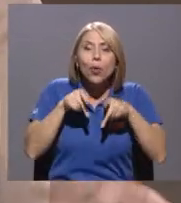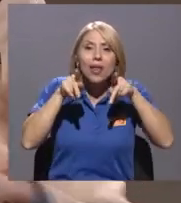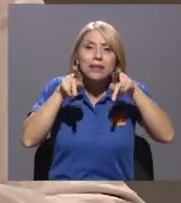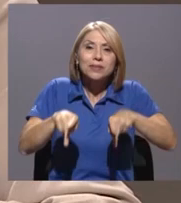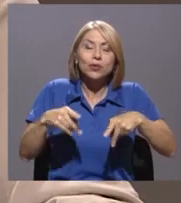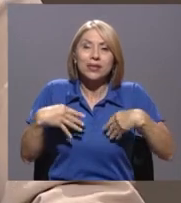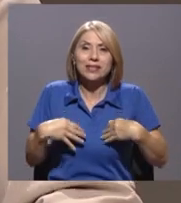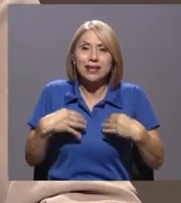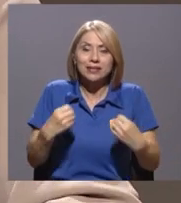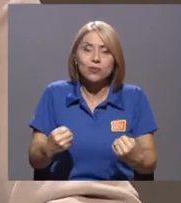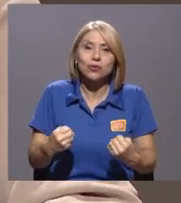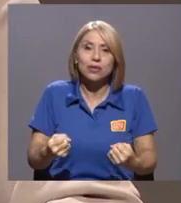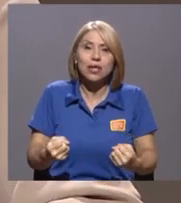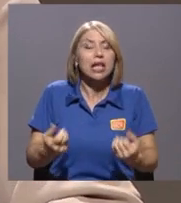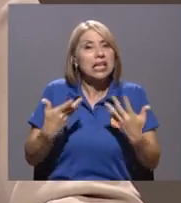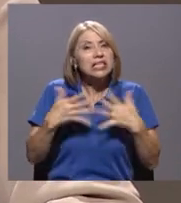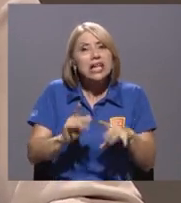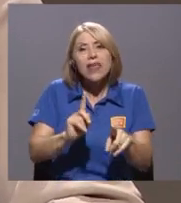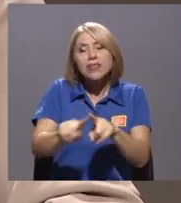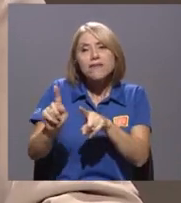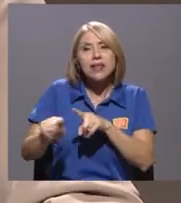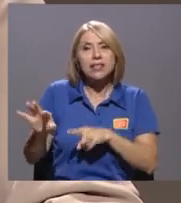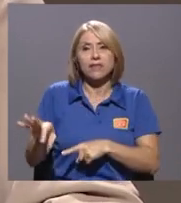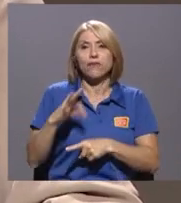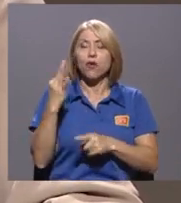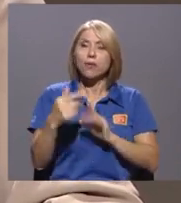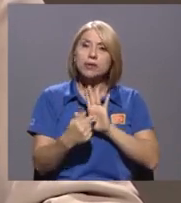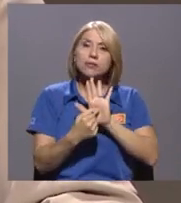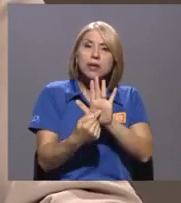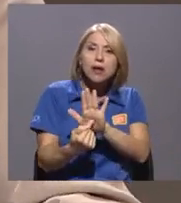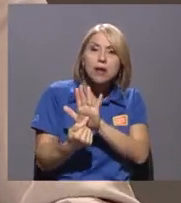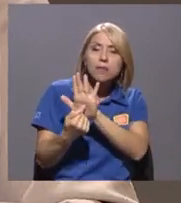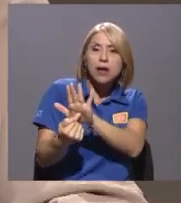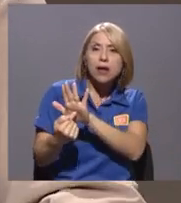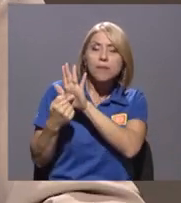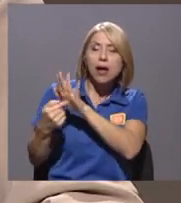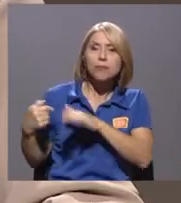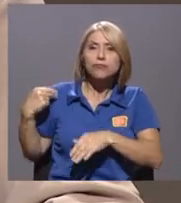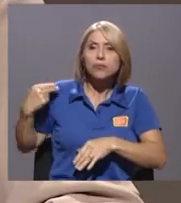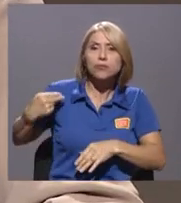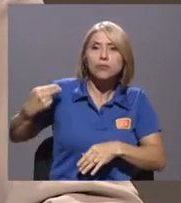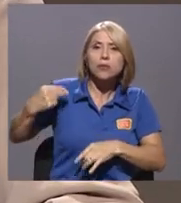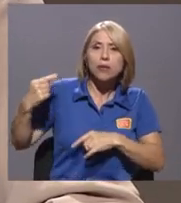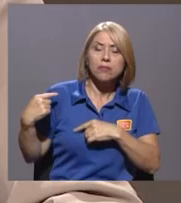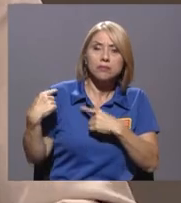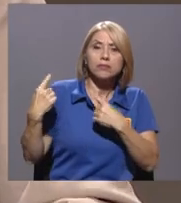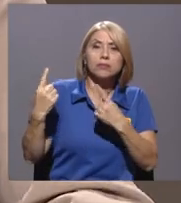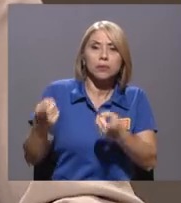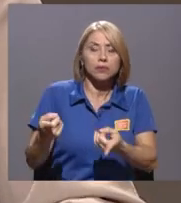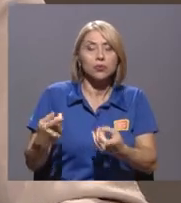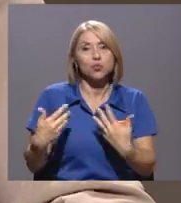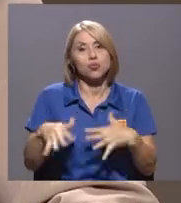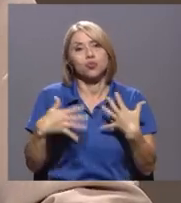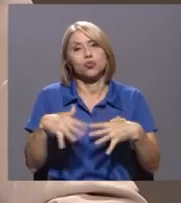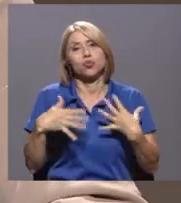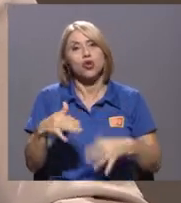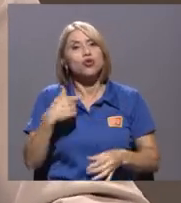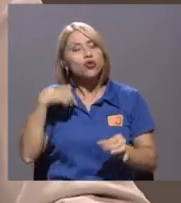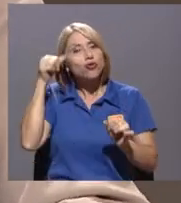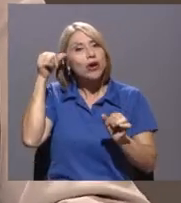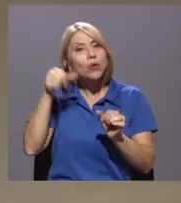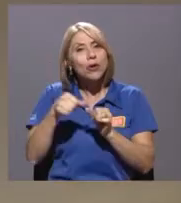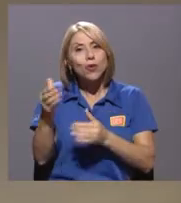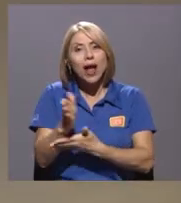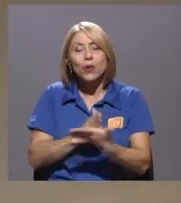manifestando a lo largo de la historia de diversas maneras fue muy importante no sé recuerdo algunas cosas de sus clases sobre la